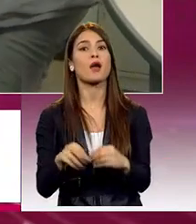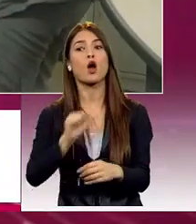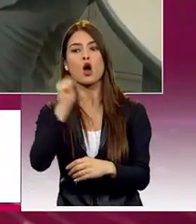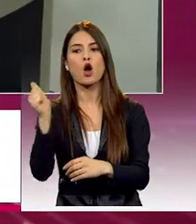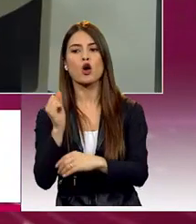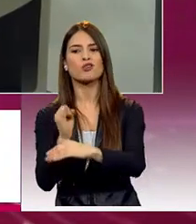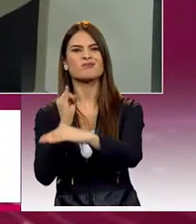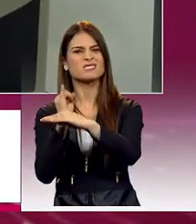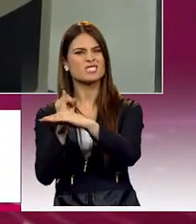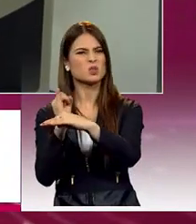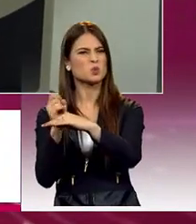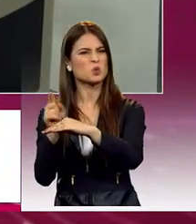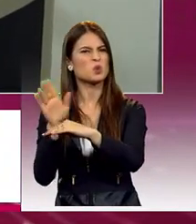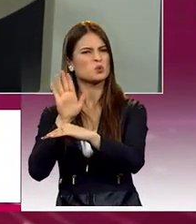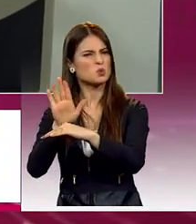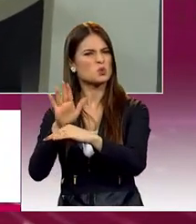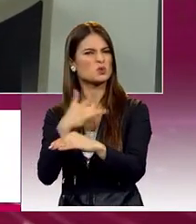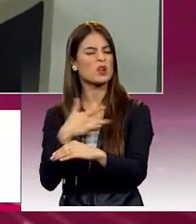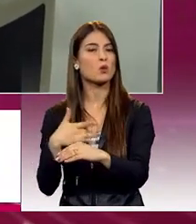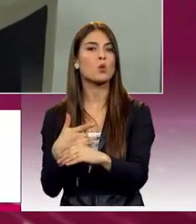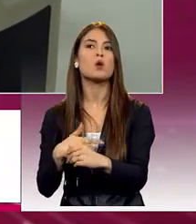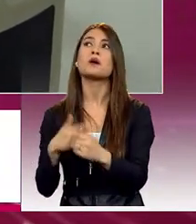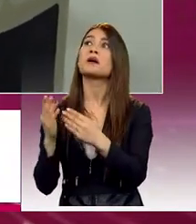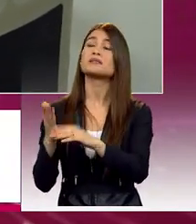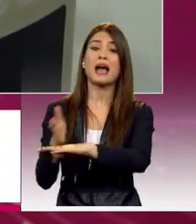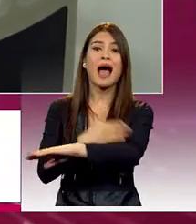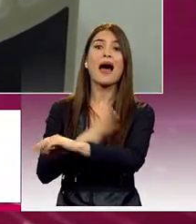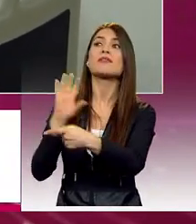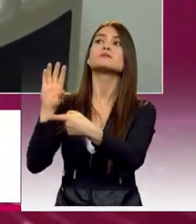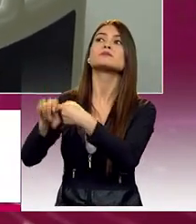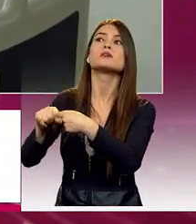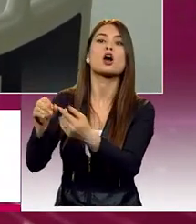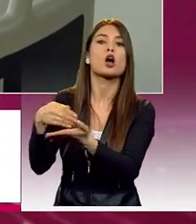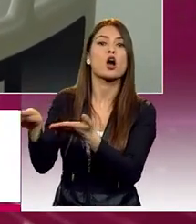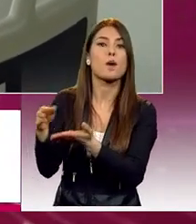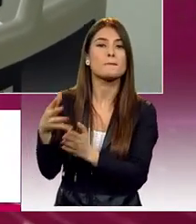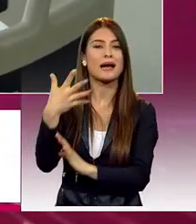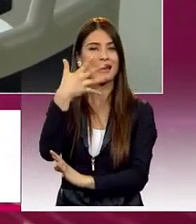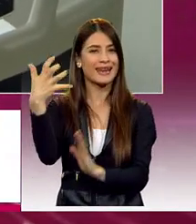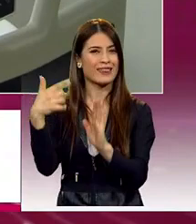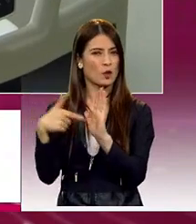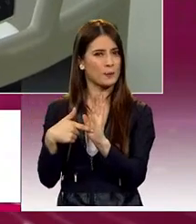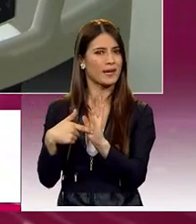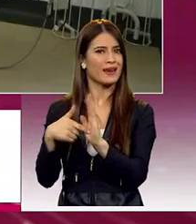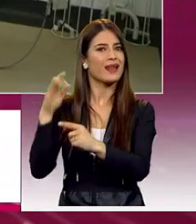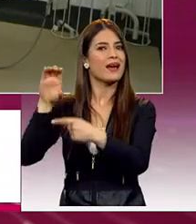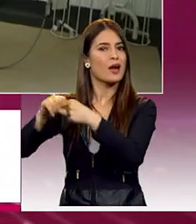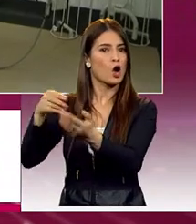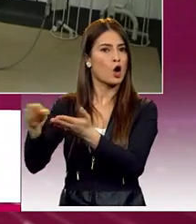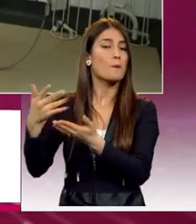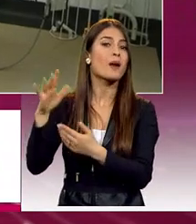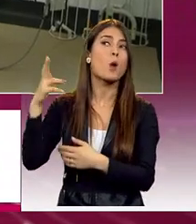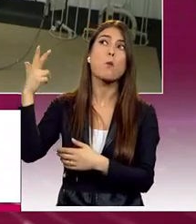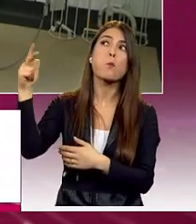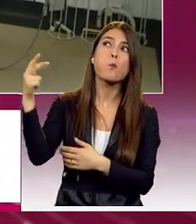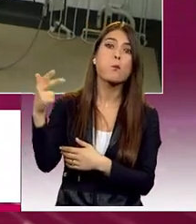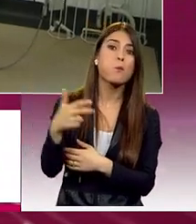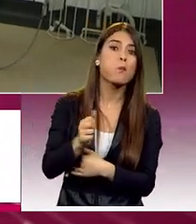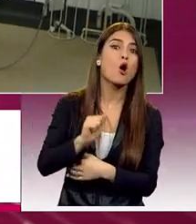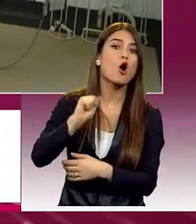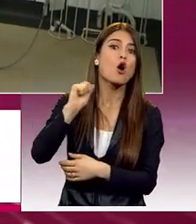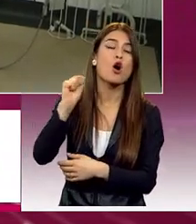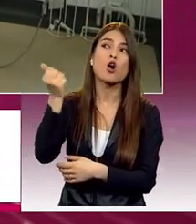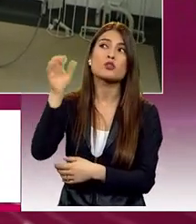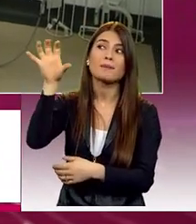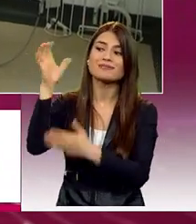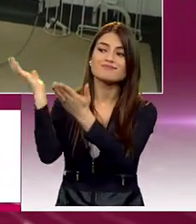vez son 500.000 lo que ellos compraron, pero no han llegado a la ciudad, no han llegado a Colombia y por eso tenemos este encajonamiento. ¿Seguimos sacando